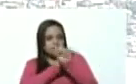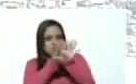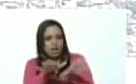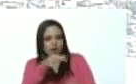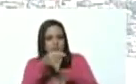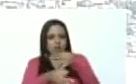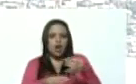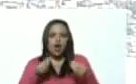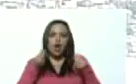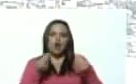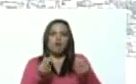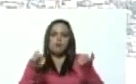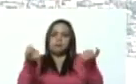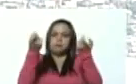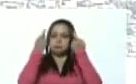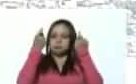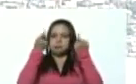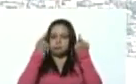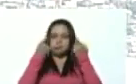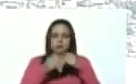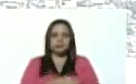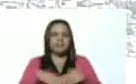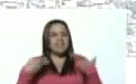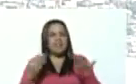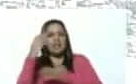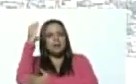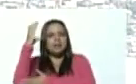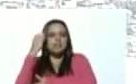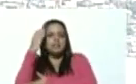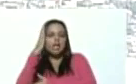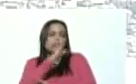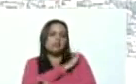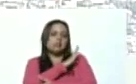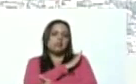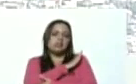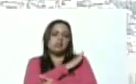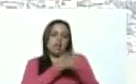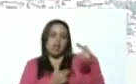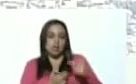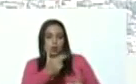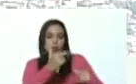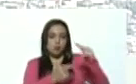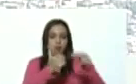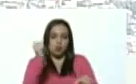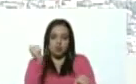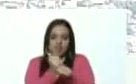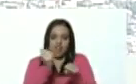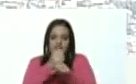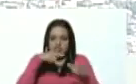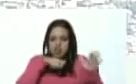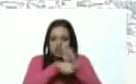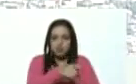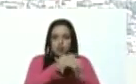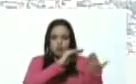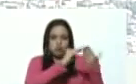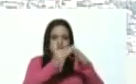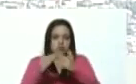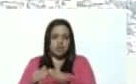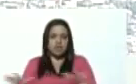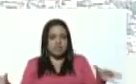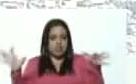de cómo formar y qué capacidades va a tener el obrero constructor barrio adentro. Y si se